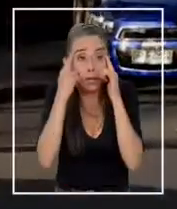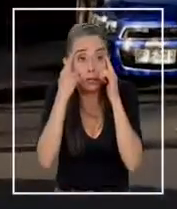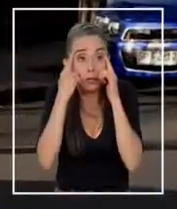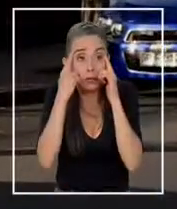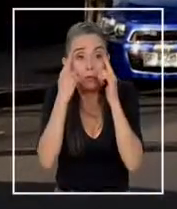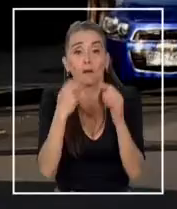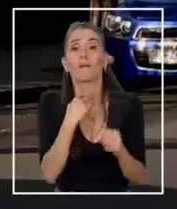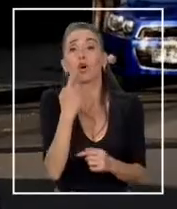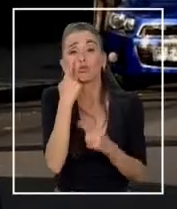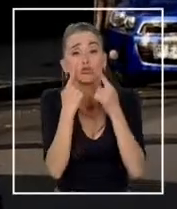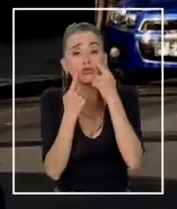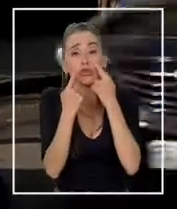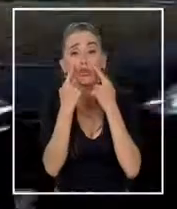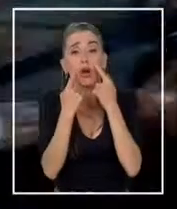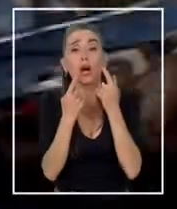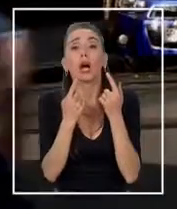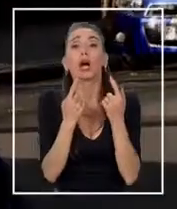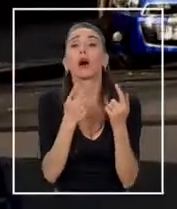Después fue